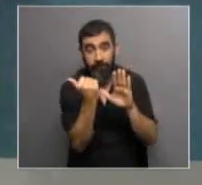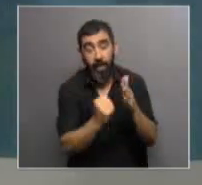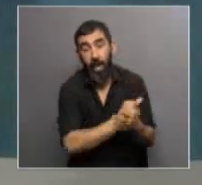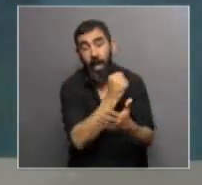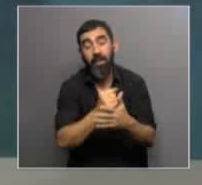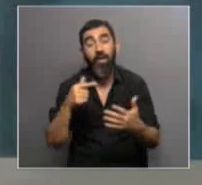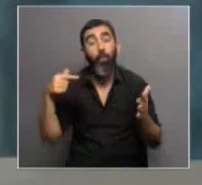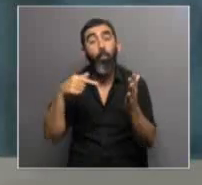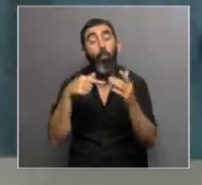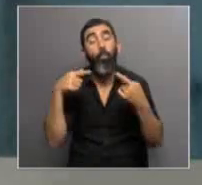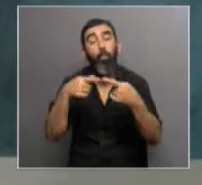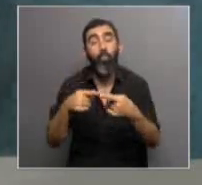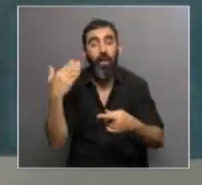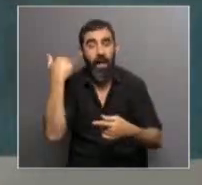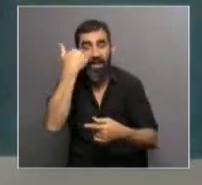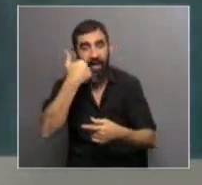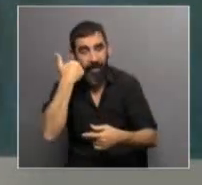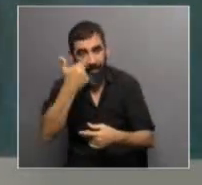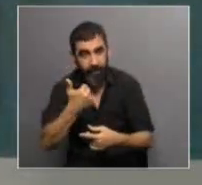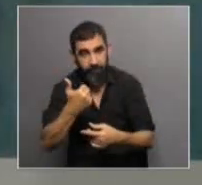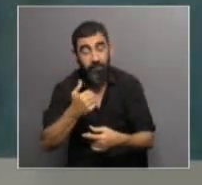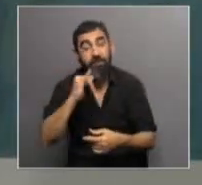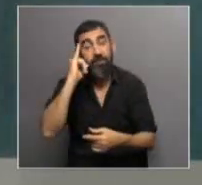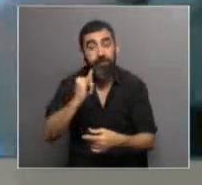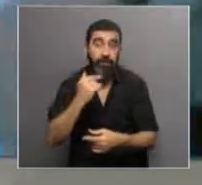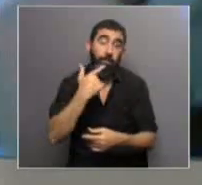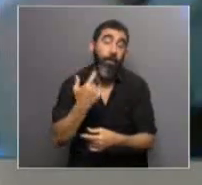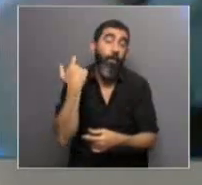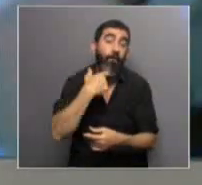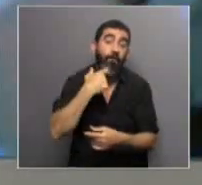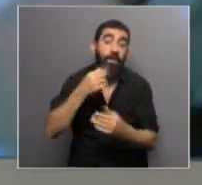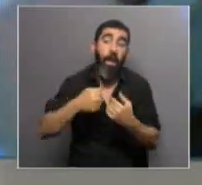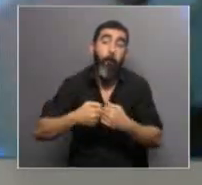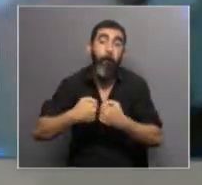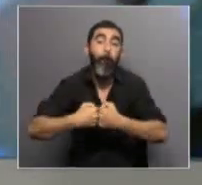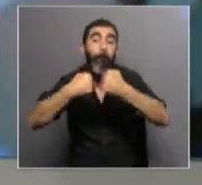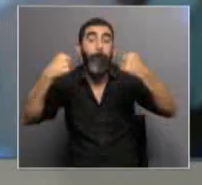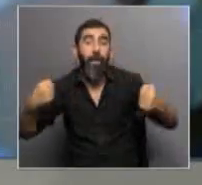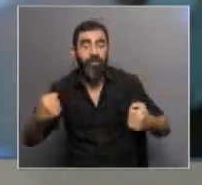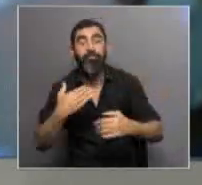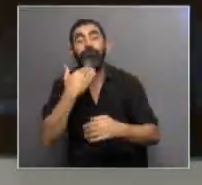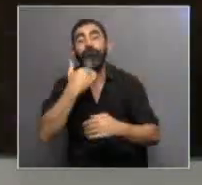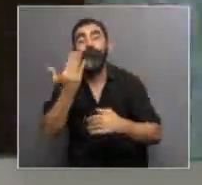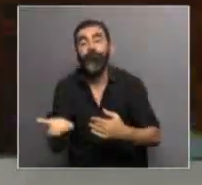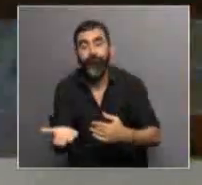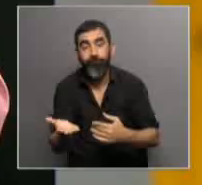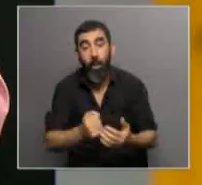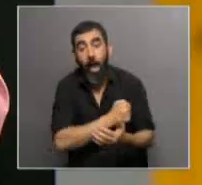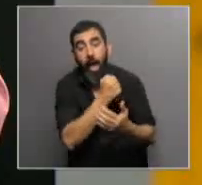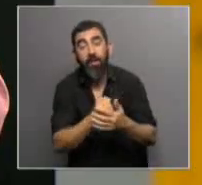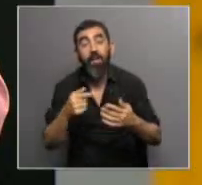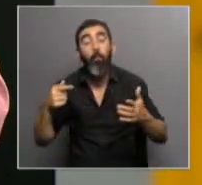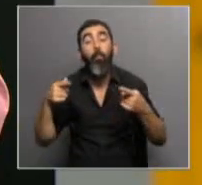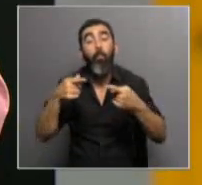punta negra y después si va a faltar después de punta negra o no no lo sé no pero está apuntará era